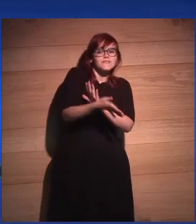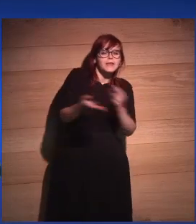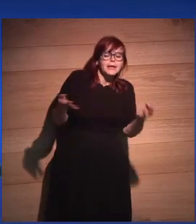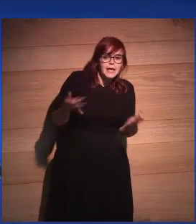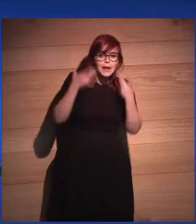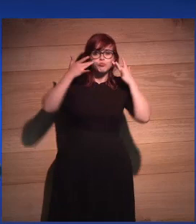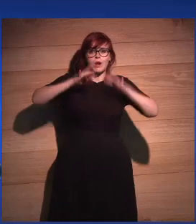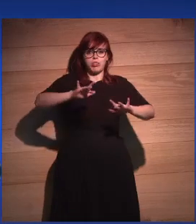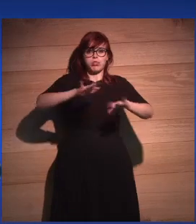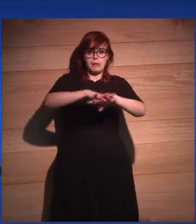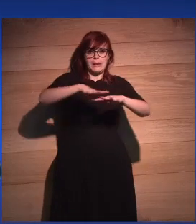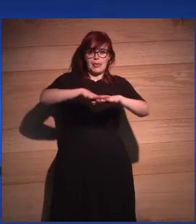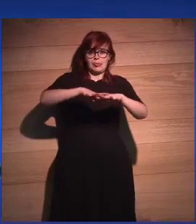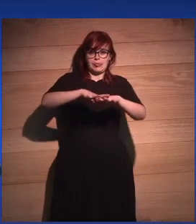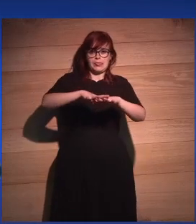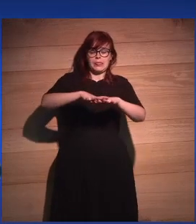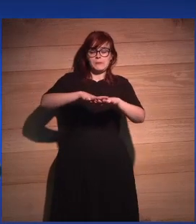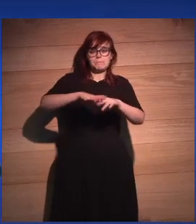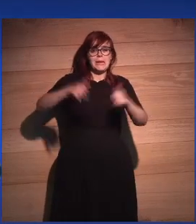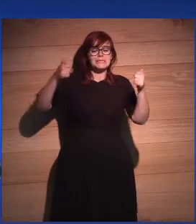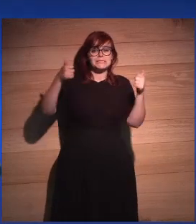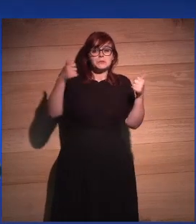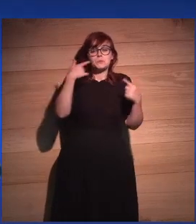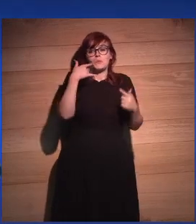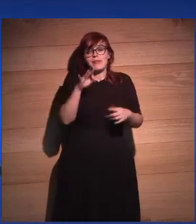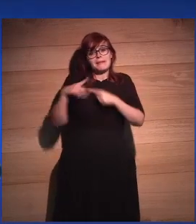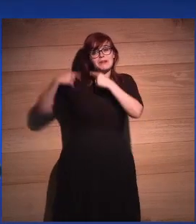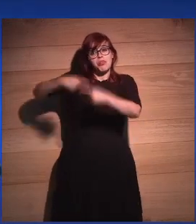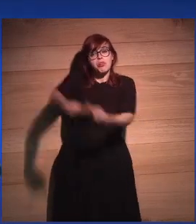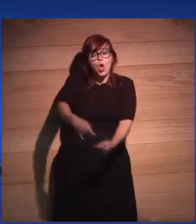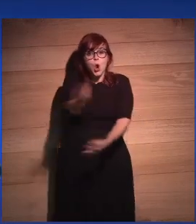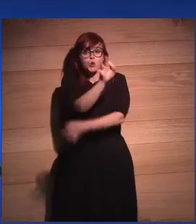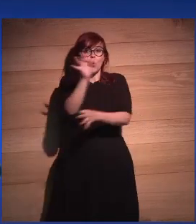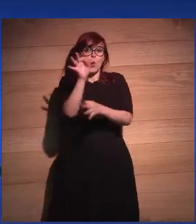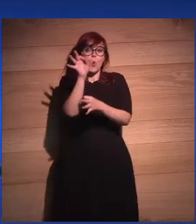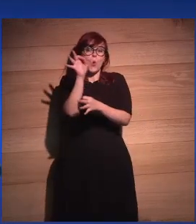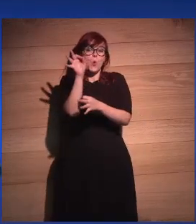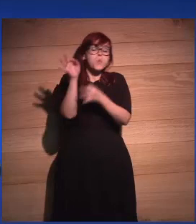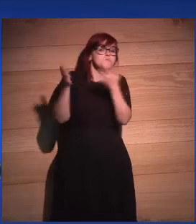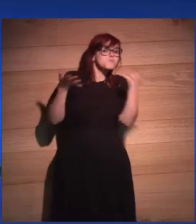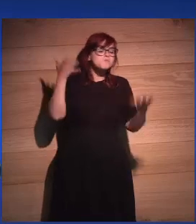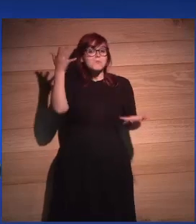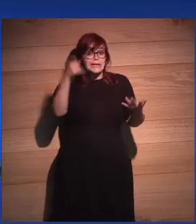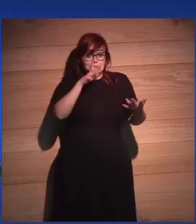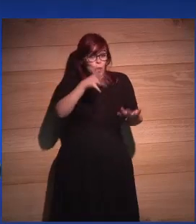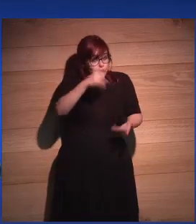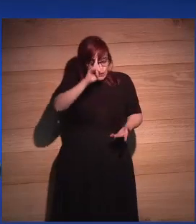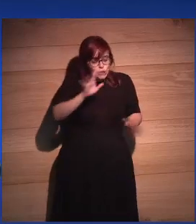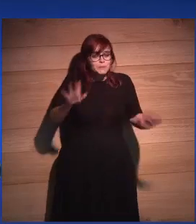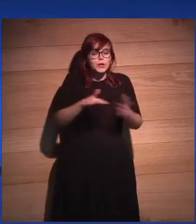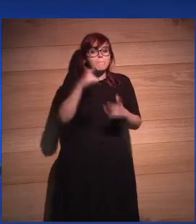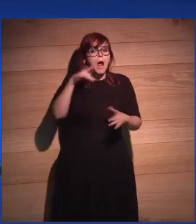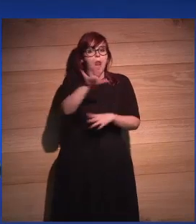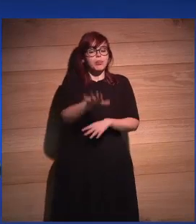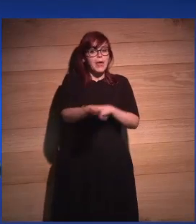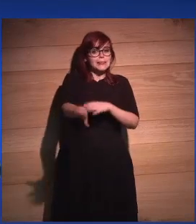La neutralidad de la red yo creo que es más lo que os digo, ¿no? Igual es por la tradición o porque no sé muy bien por qué, ¿no? Pero es como más